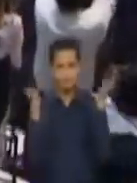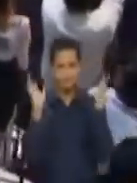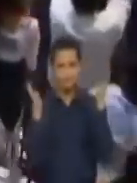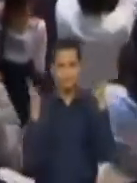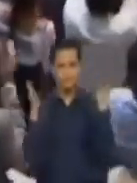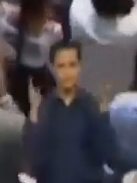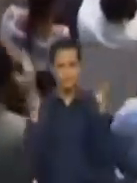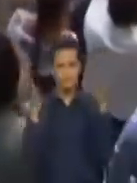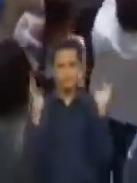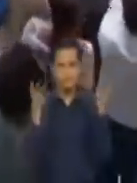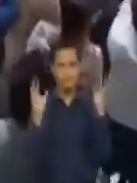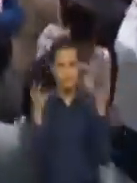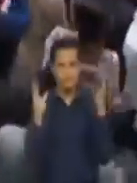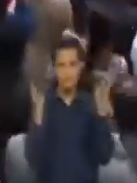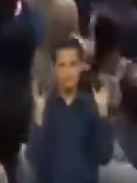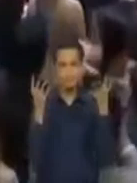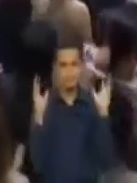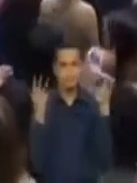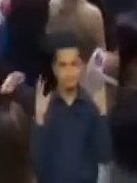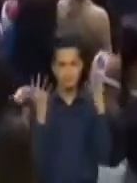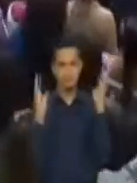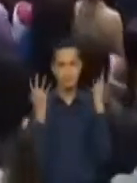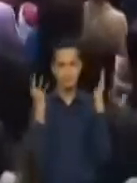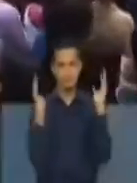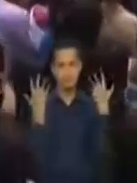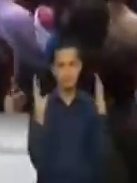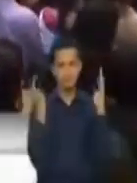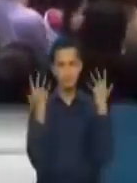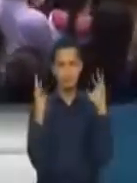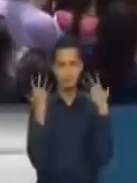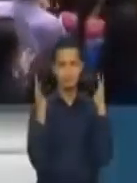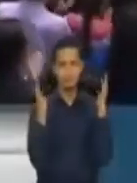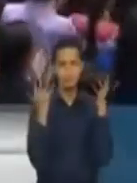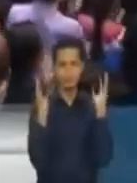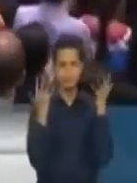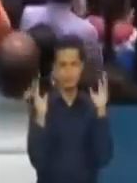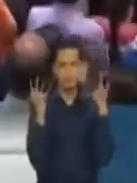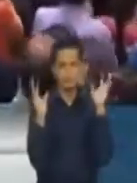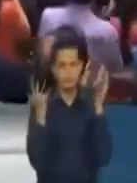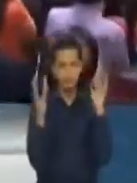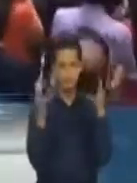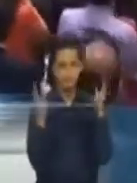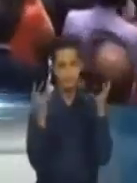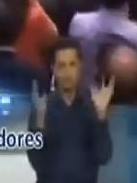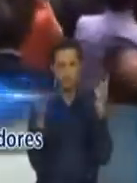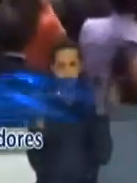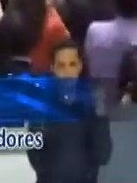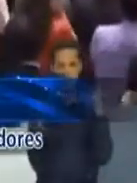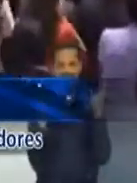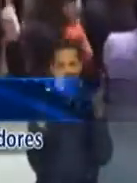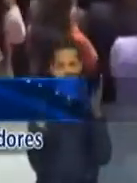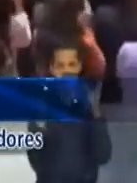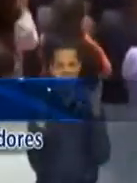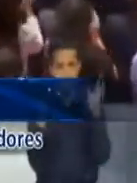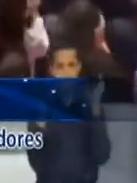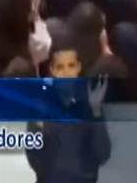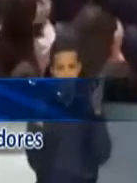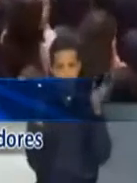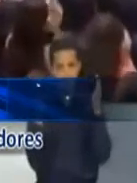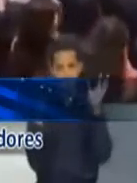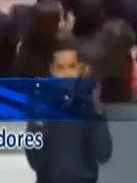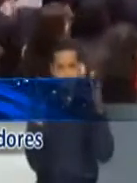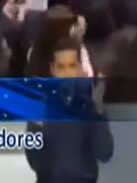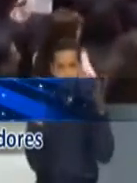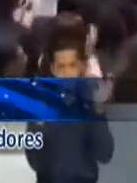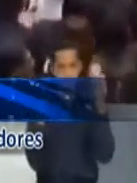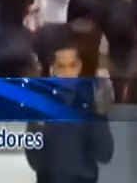País. El CAL está presidido por Rivadeneira. Además, lo conforman las vicepresidentas de la Asamblea, Roxana Alvarado y Marcela